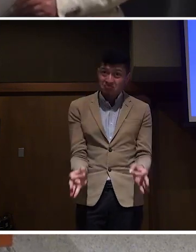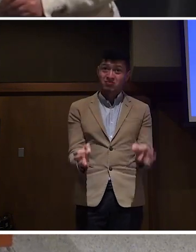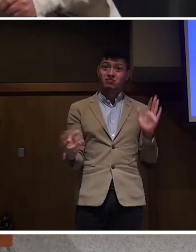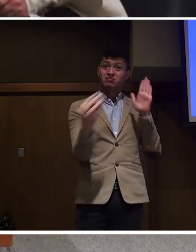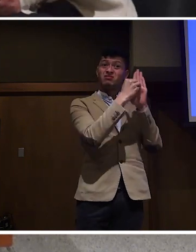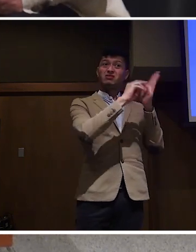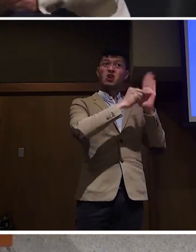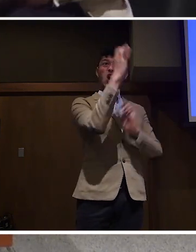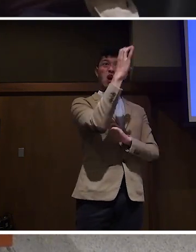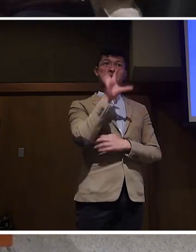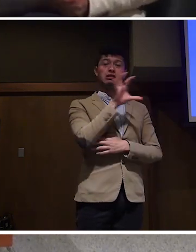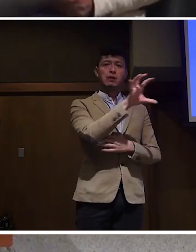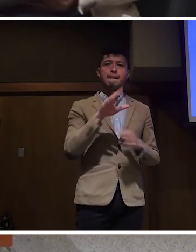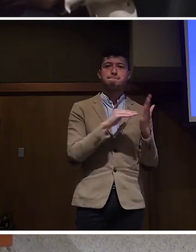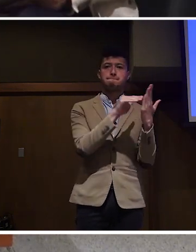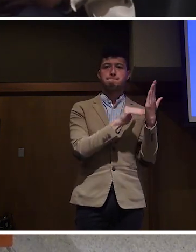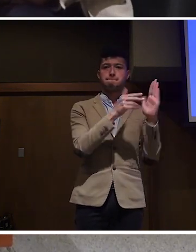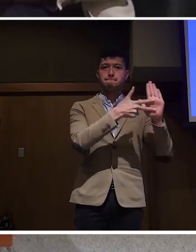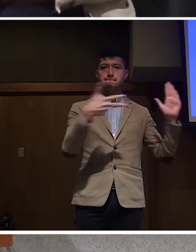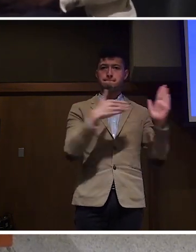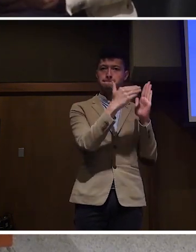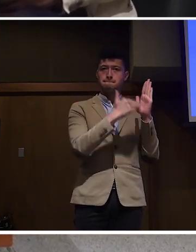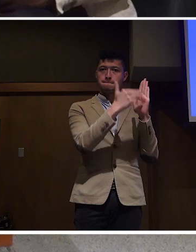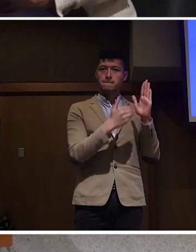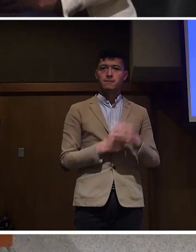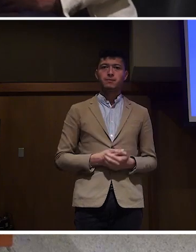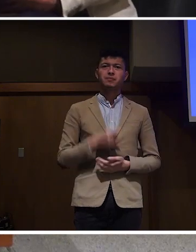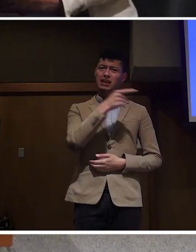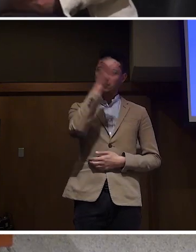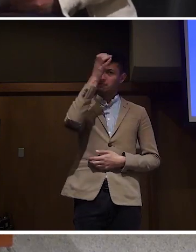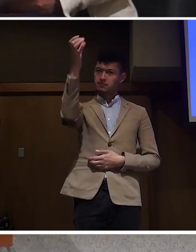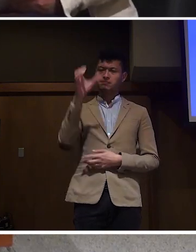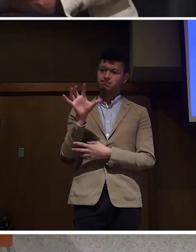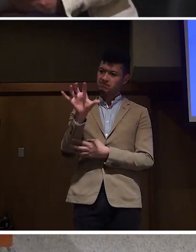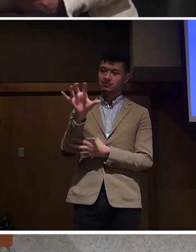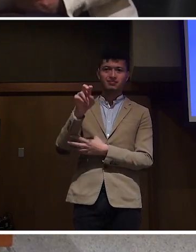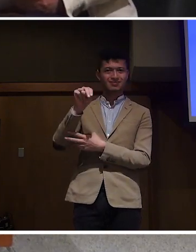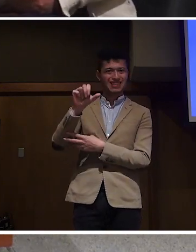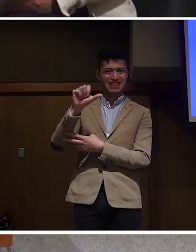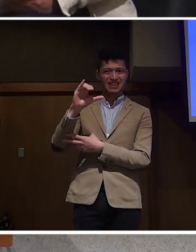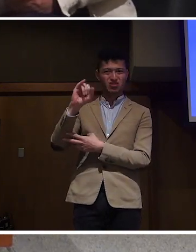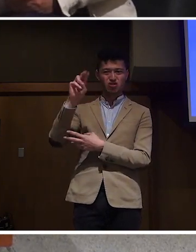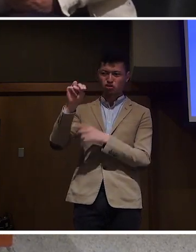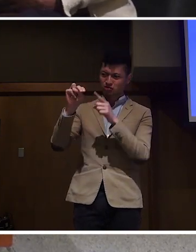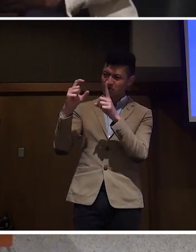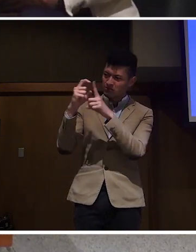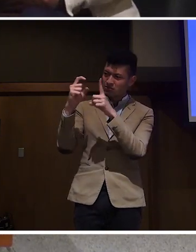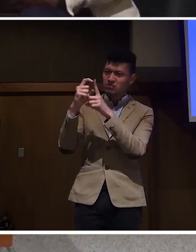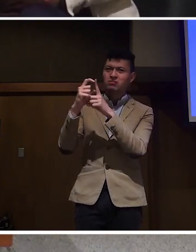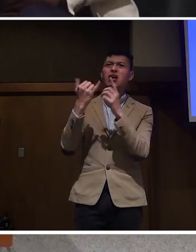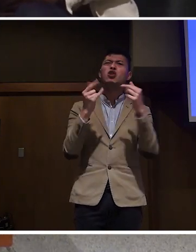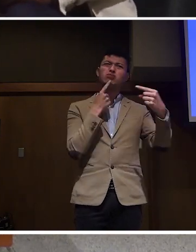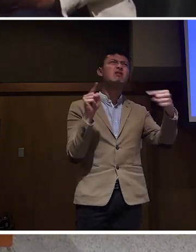realmente sobre la idea de nación, pues hay muchas definiciones y muchas controversias.